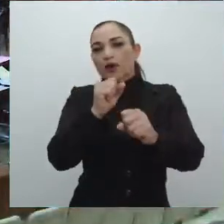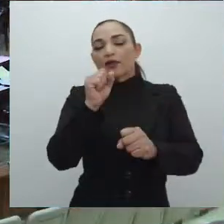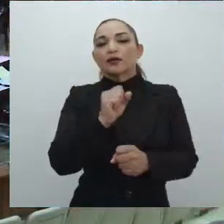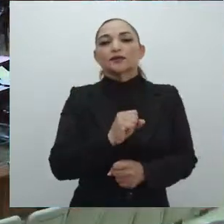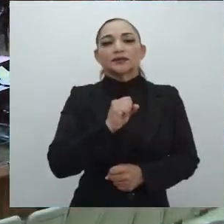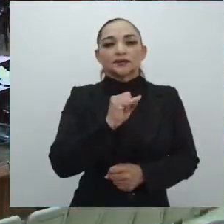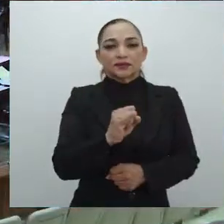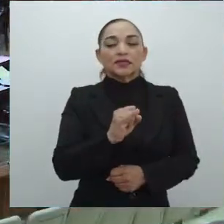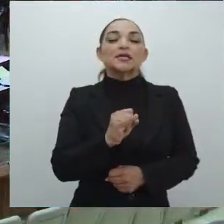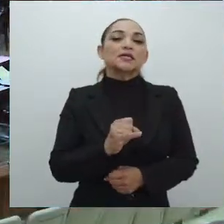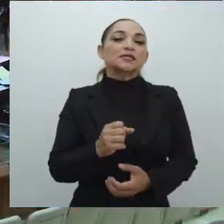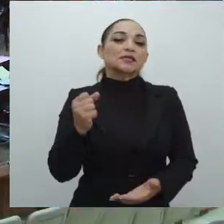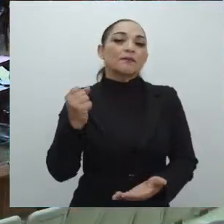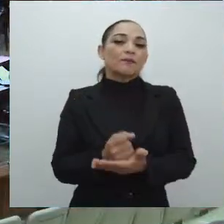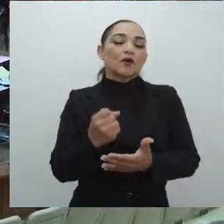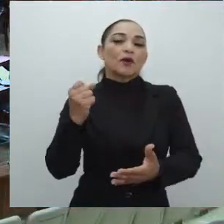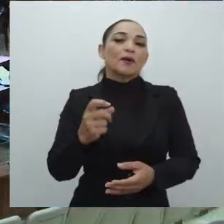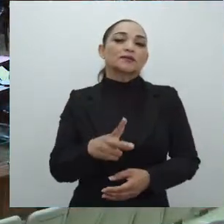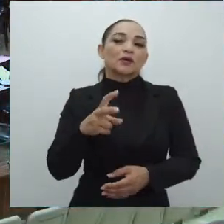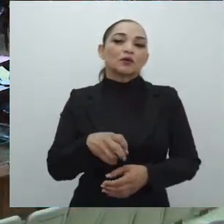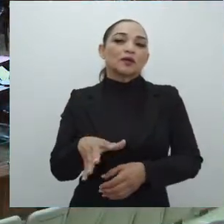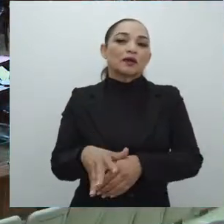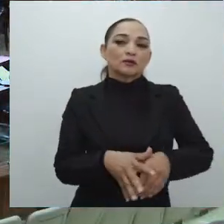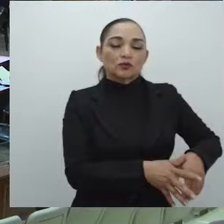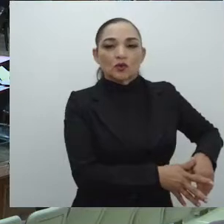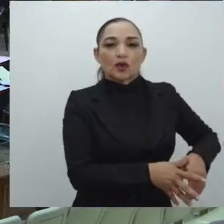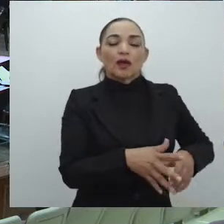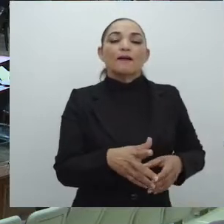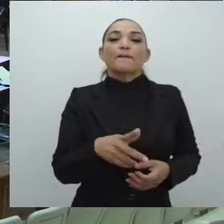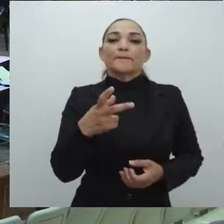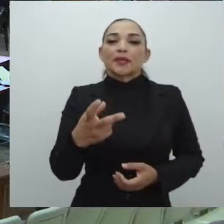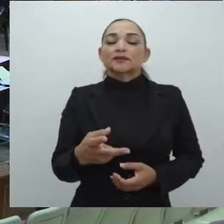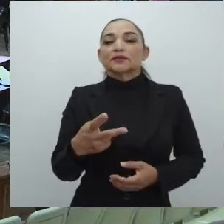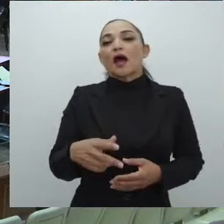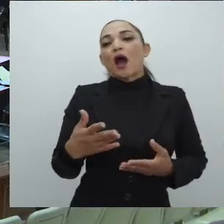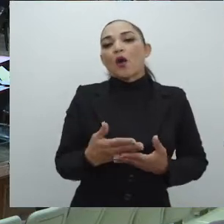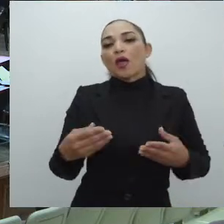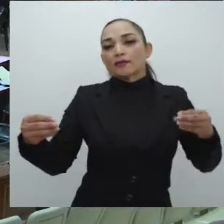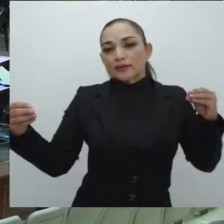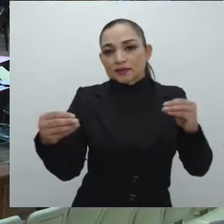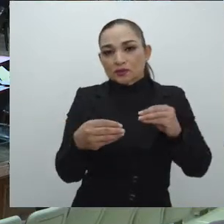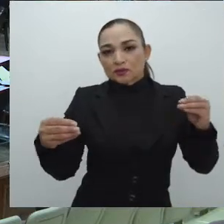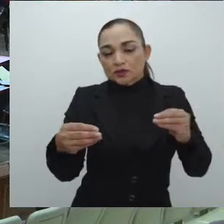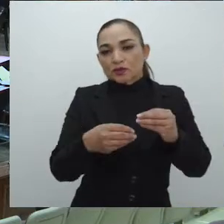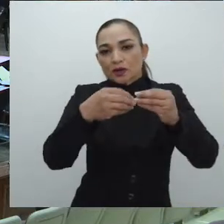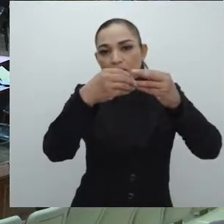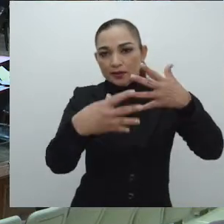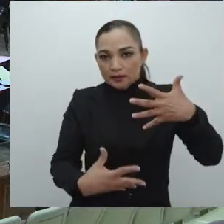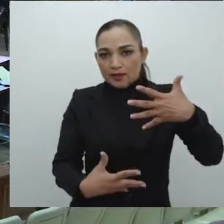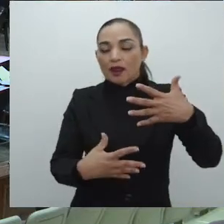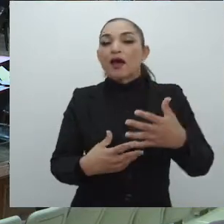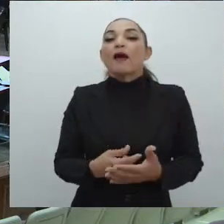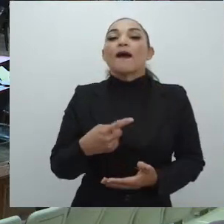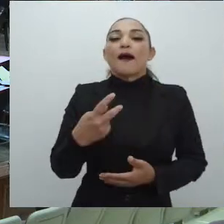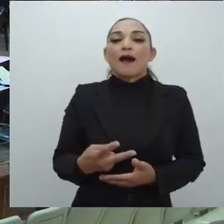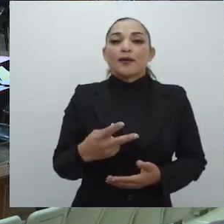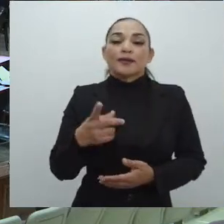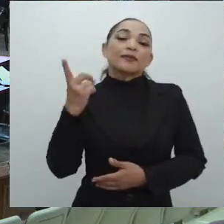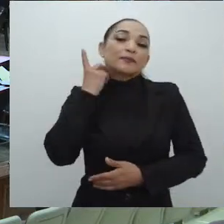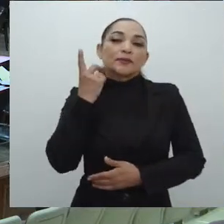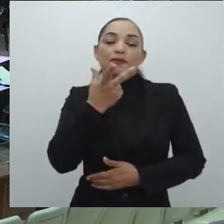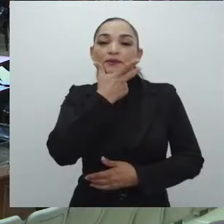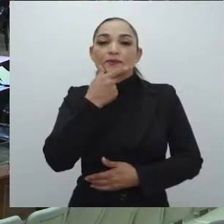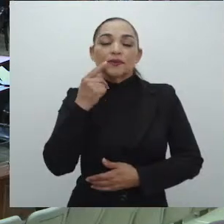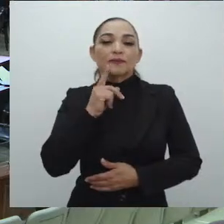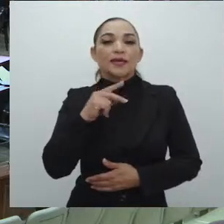segunda lectura a este dictamen, por lo que procedo a ponerlo a discusión. Está a discusión el dictamen en lo general. Las diputadas y los diputados que deseen intervenir